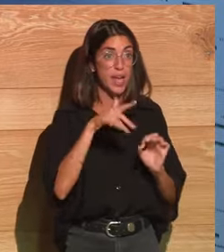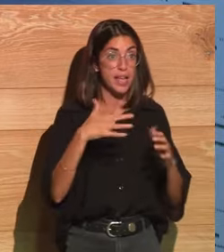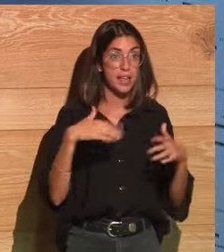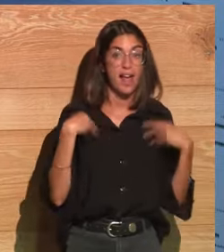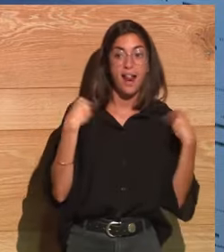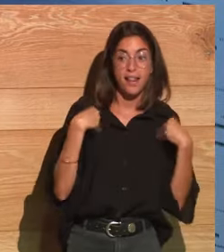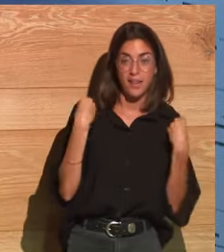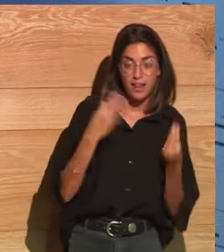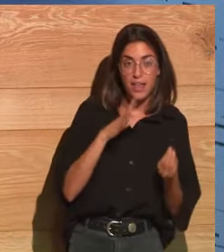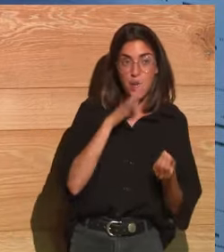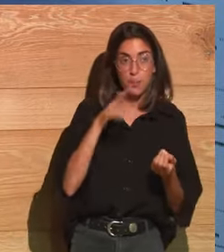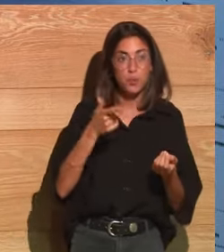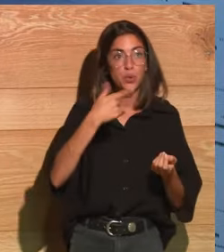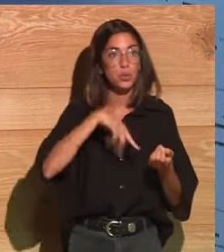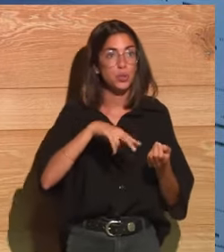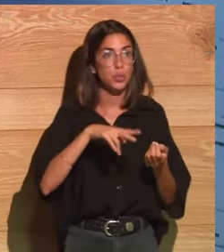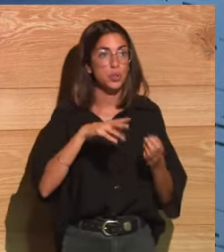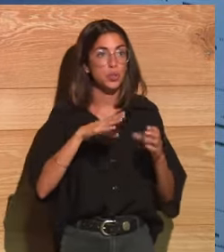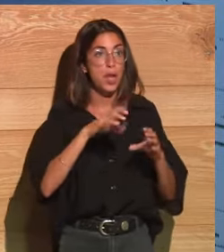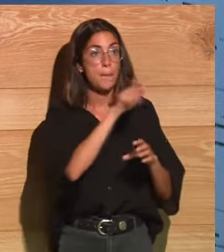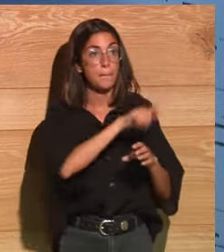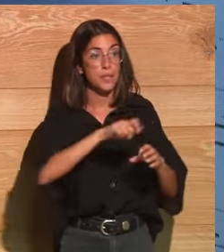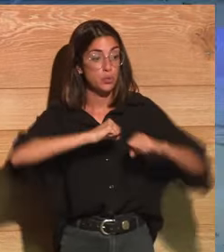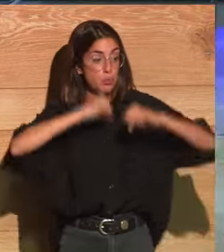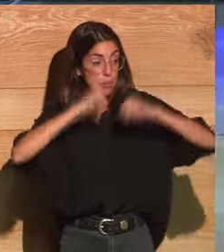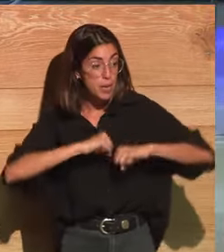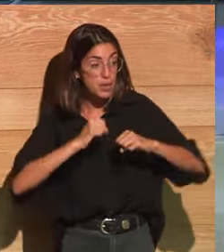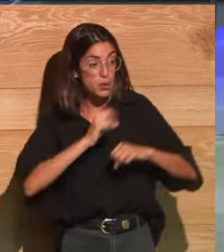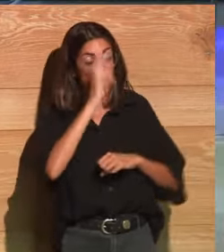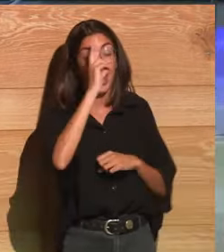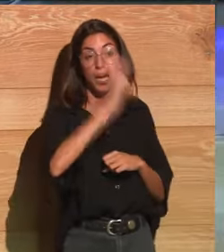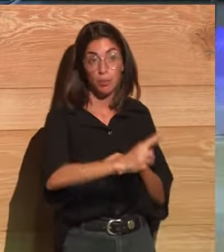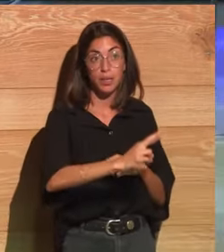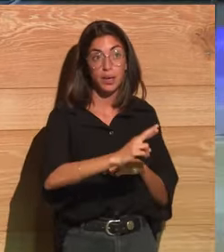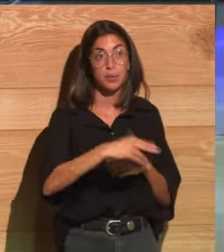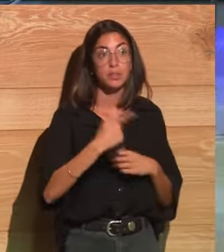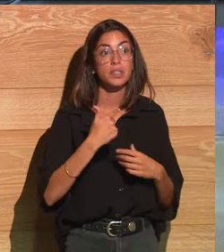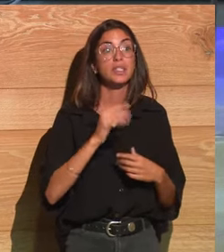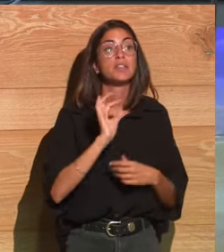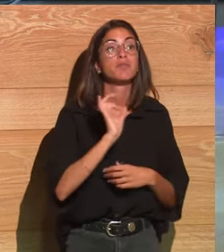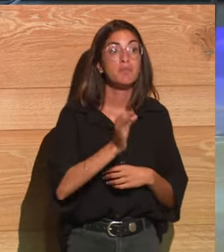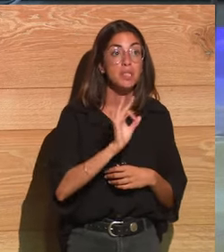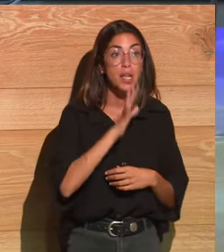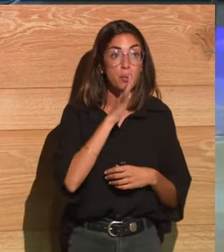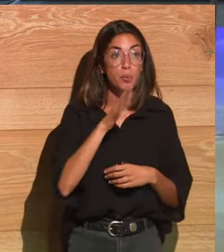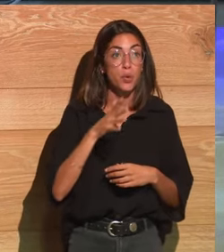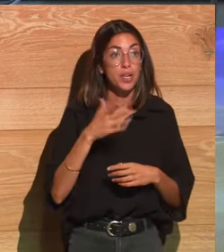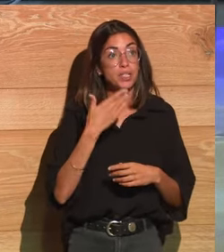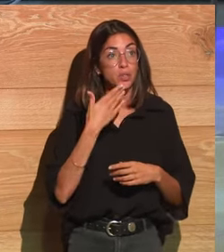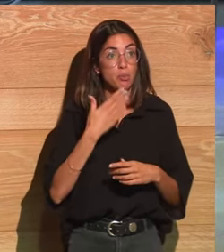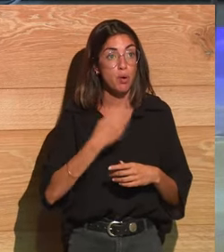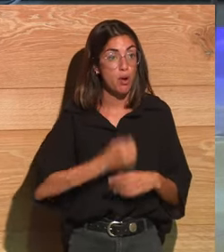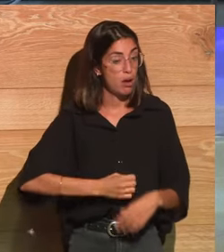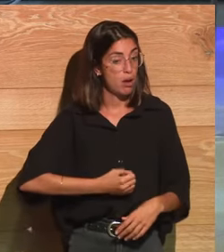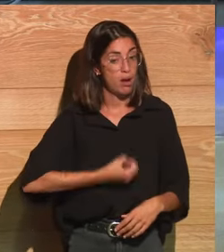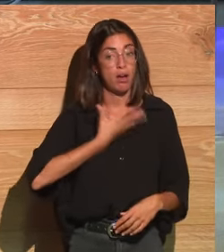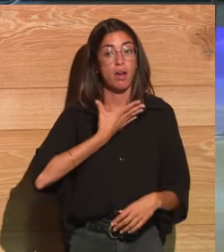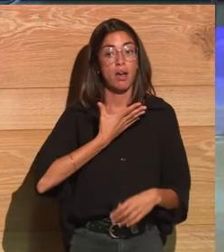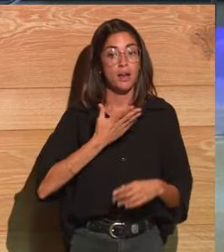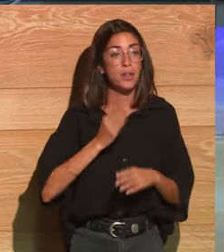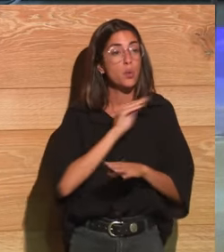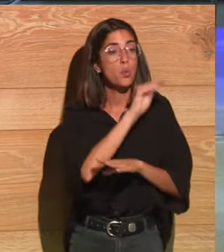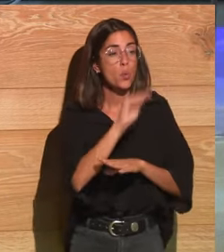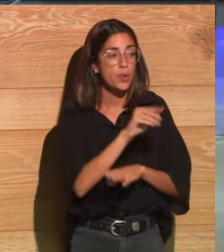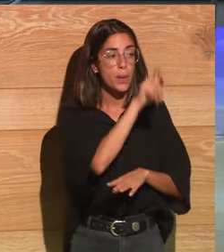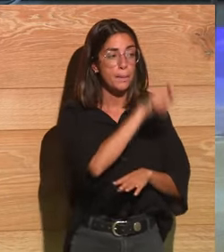¿ves? Nosotros respetábamos a nuestros mayores. Y yo, pues es verdad que es en la esencia humana el cuidado del dependiente. Y ahí está el